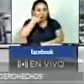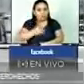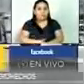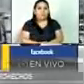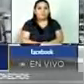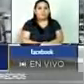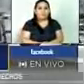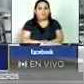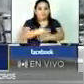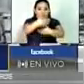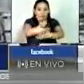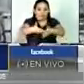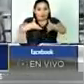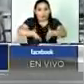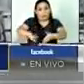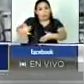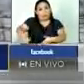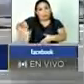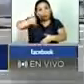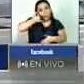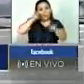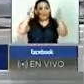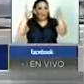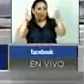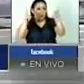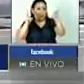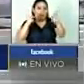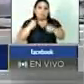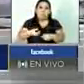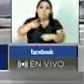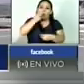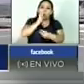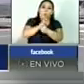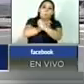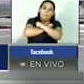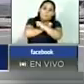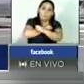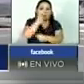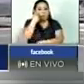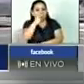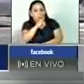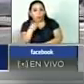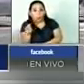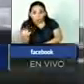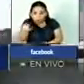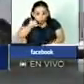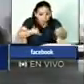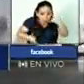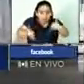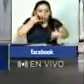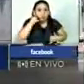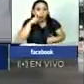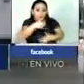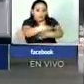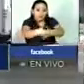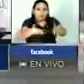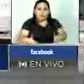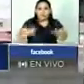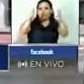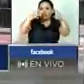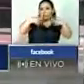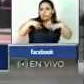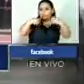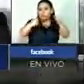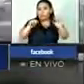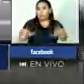El Centro para el Control de Envenenamiento de la Ciudad de Nueva York reportó un mayor número de llamadas de acuerdo con el Departamento de Salud esto